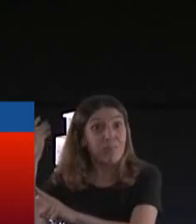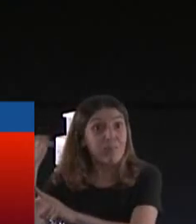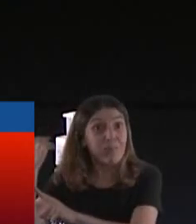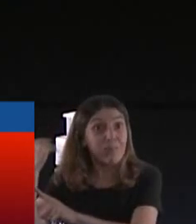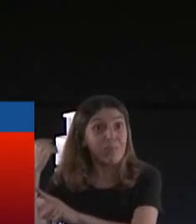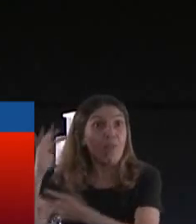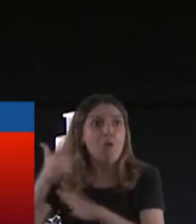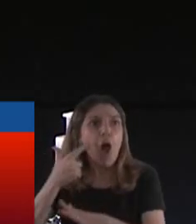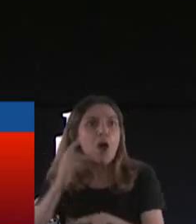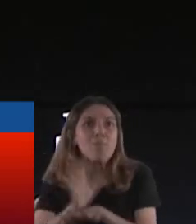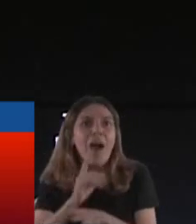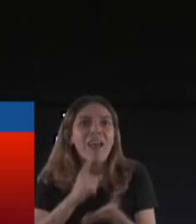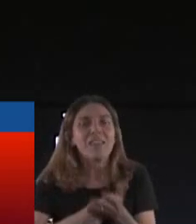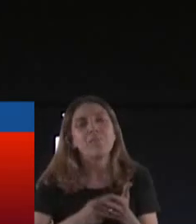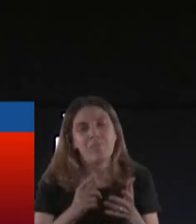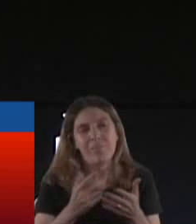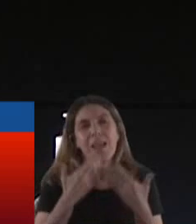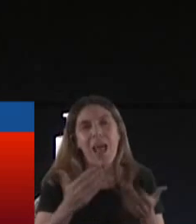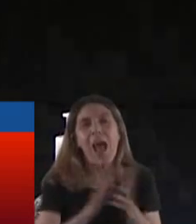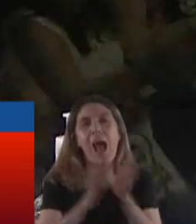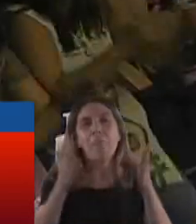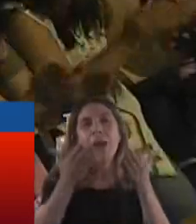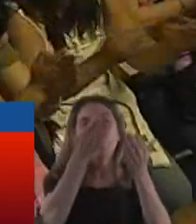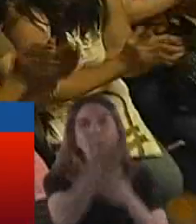como una medida preventiva, gracias, un aplauso para Ginés.